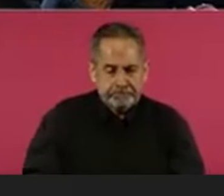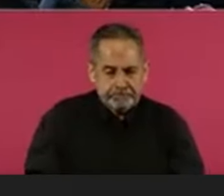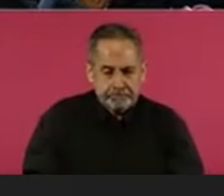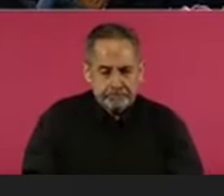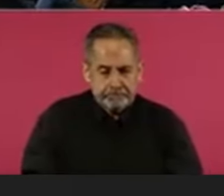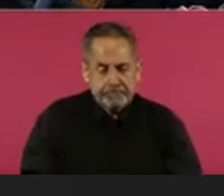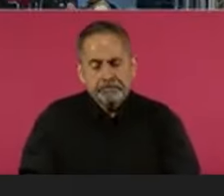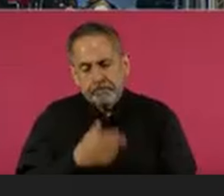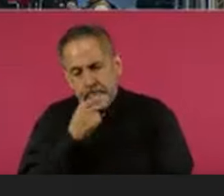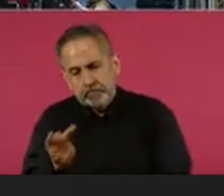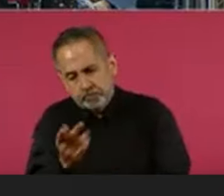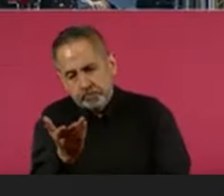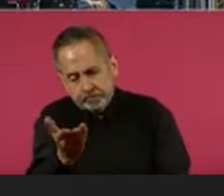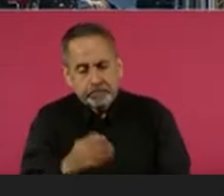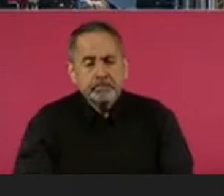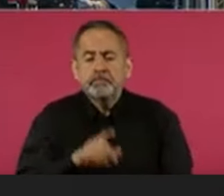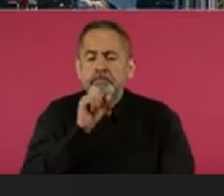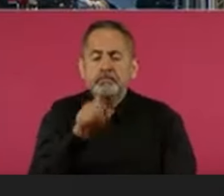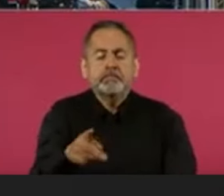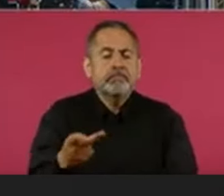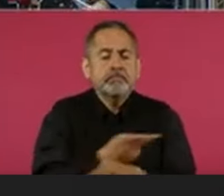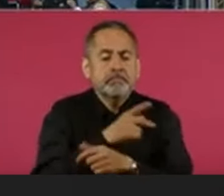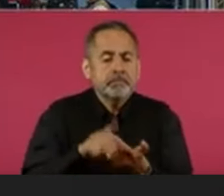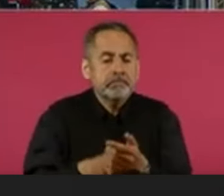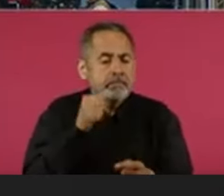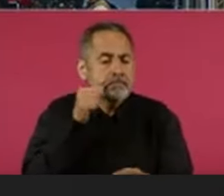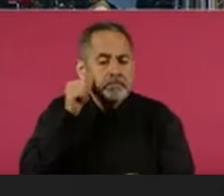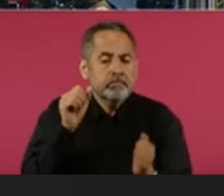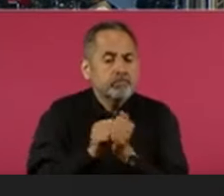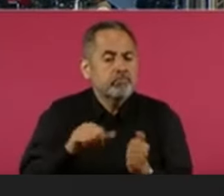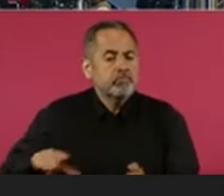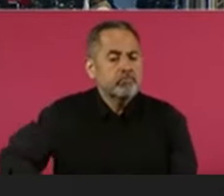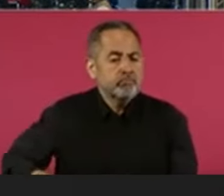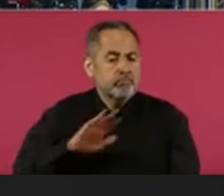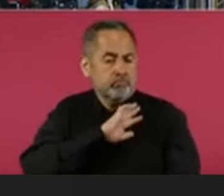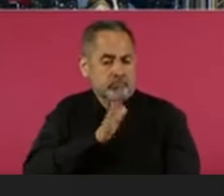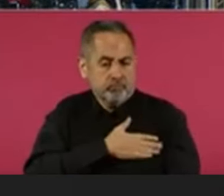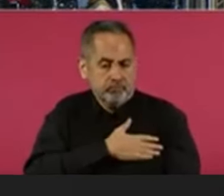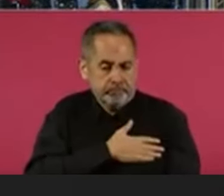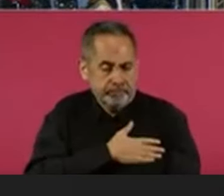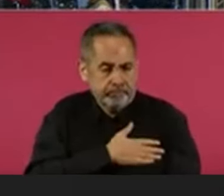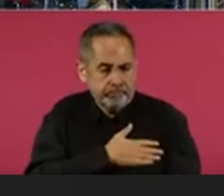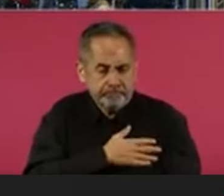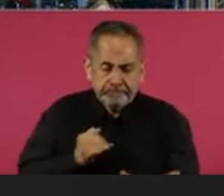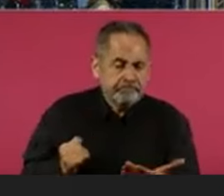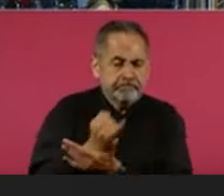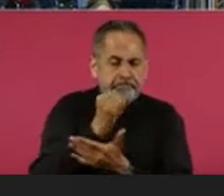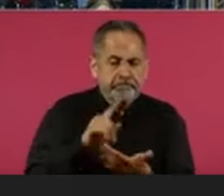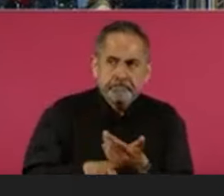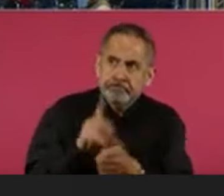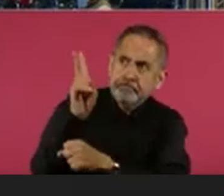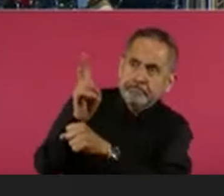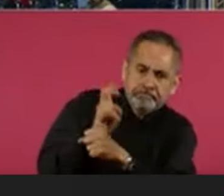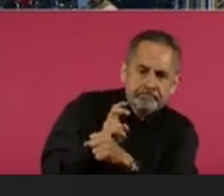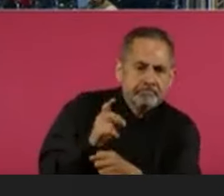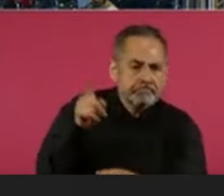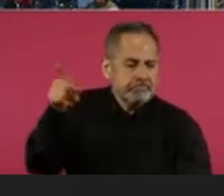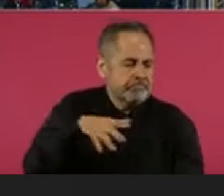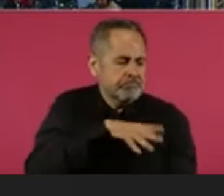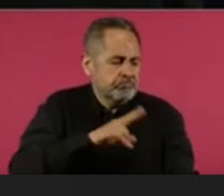mencionó esta carta, también sobre lo que ocurrió ayer con el gobierno de España, esta decisión que toman de no